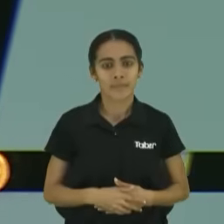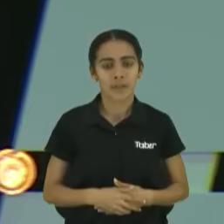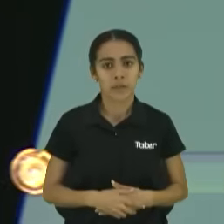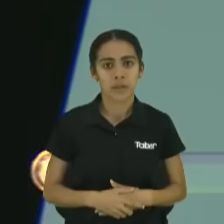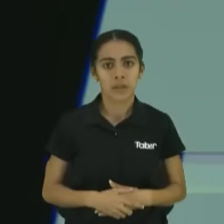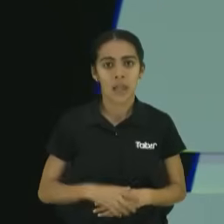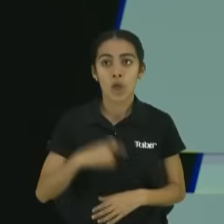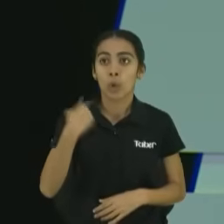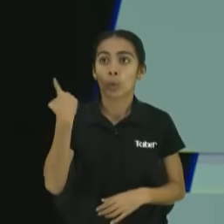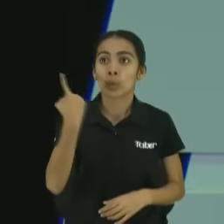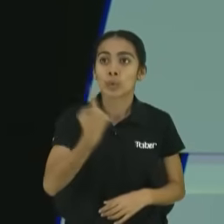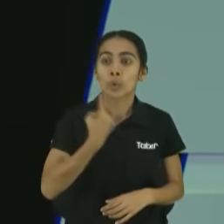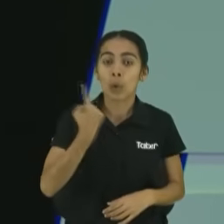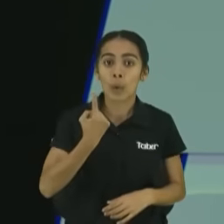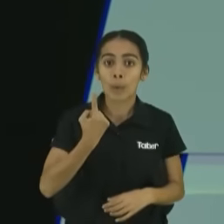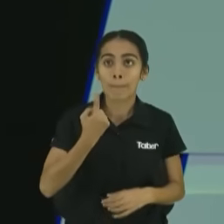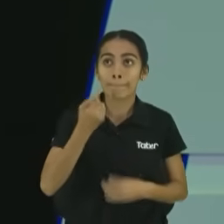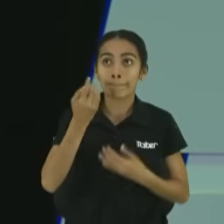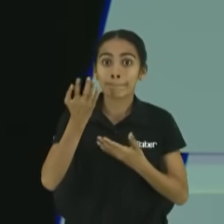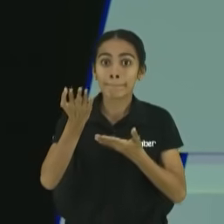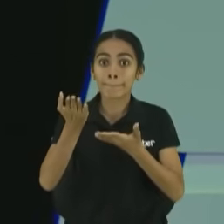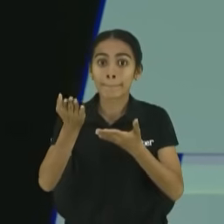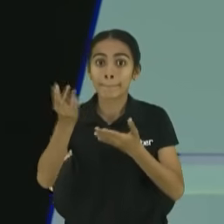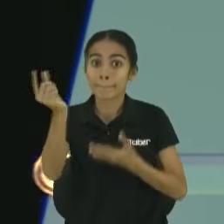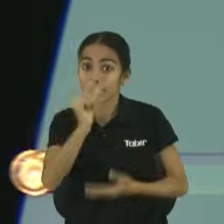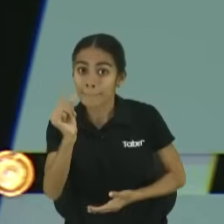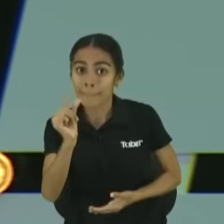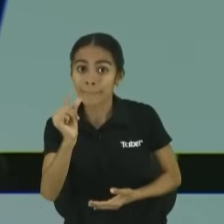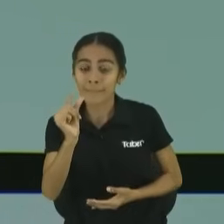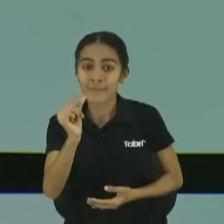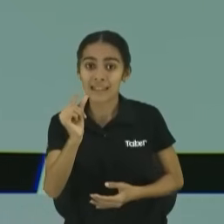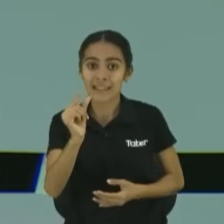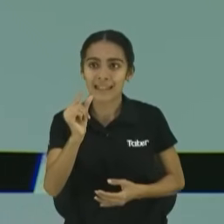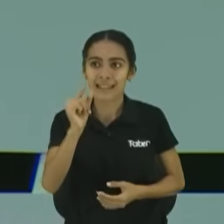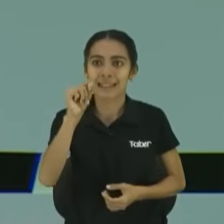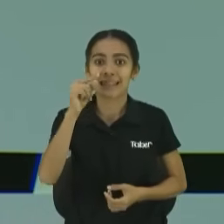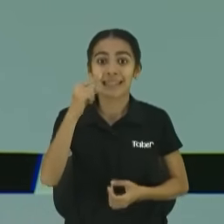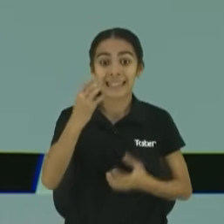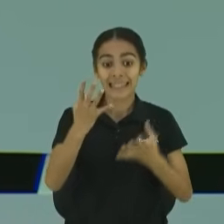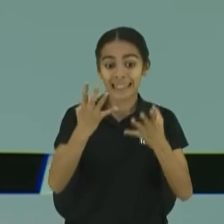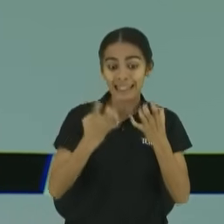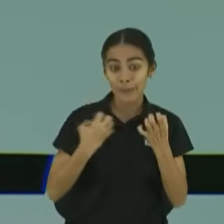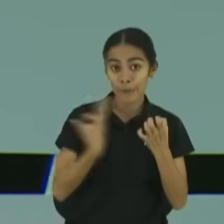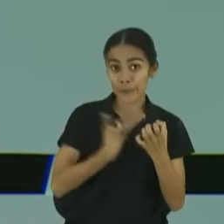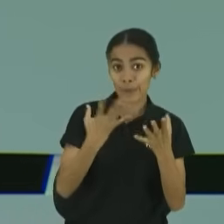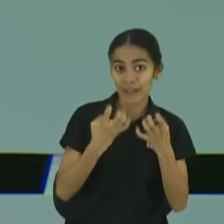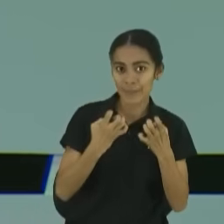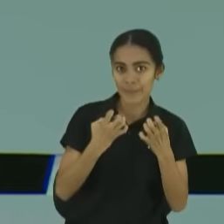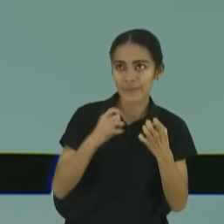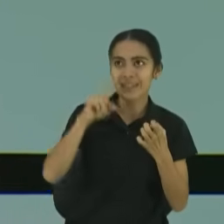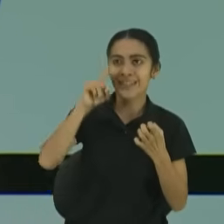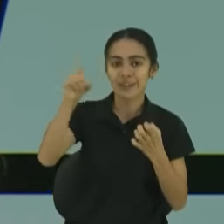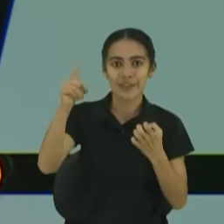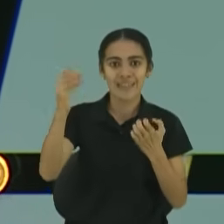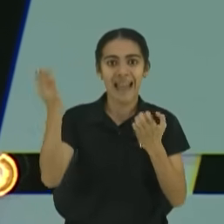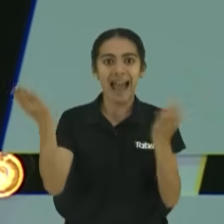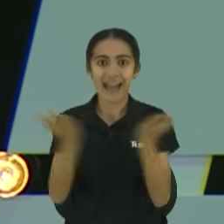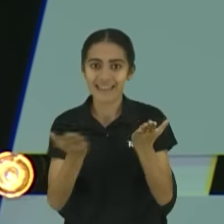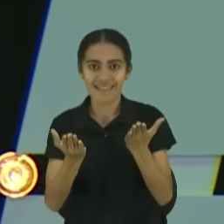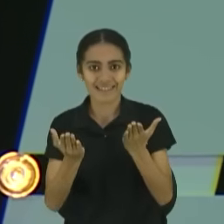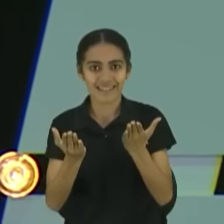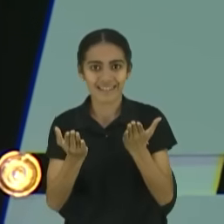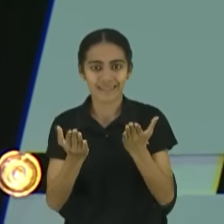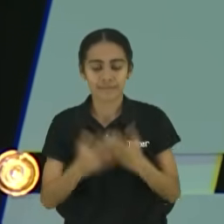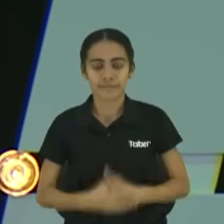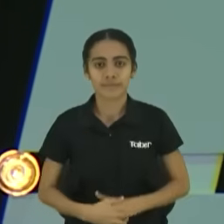Solo pide que usted quiera, porque Él va a hacer el resto. Pero por favor, quiera. Quiera. Si se lo va